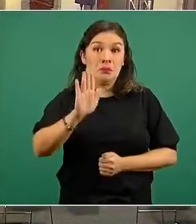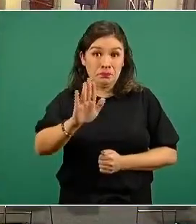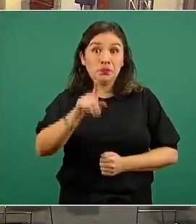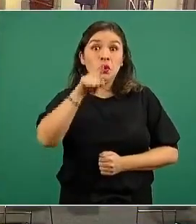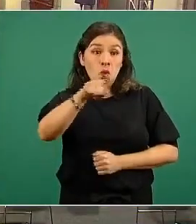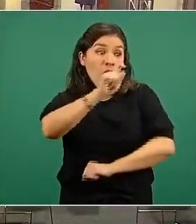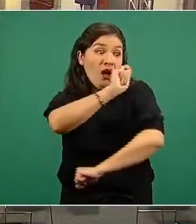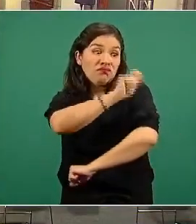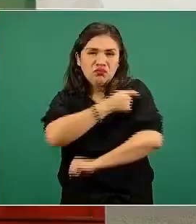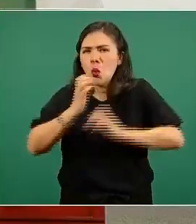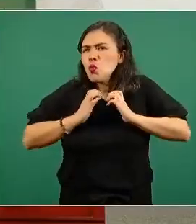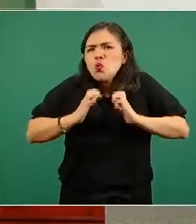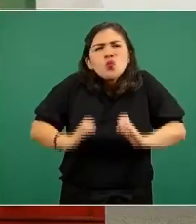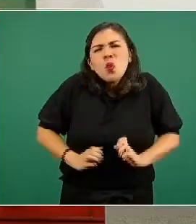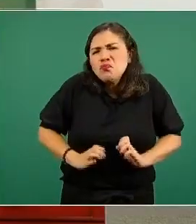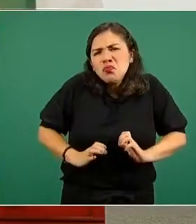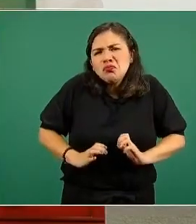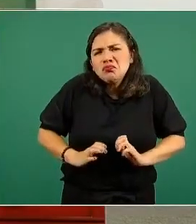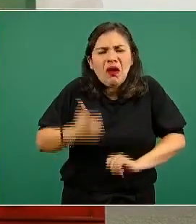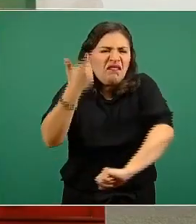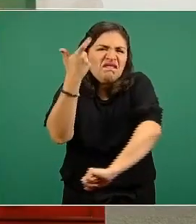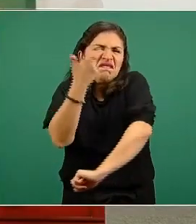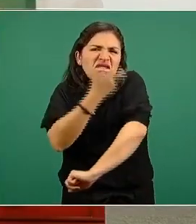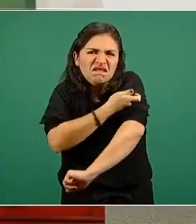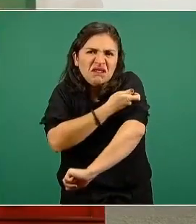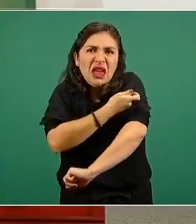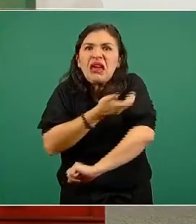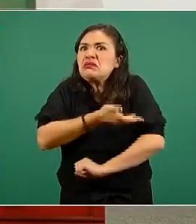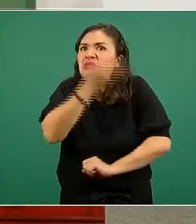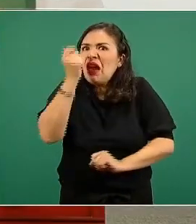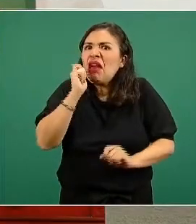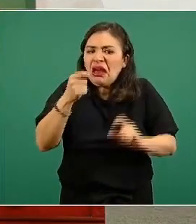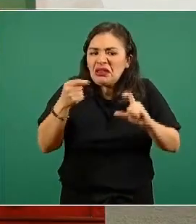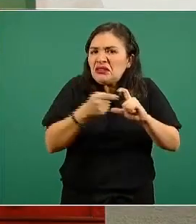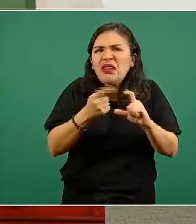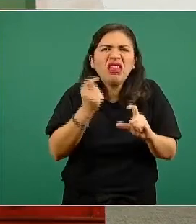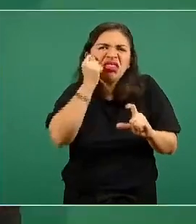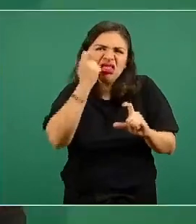inyectarse algo en el cuerpo que uno no sabe ni siquiera qué es.